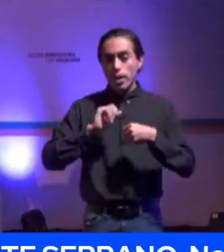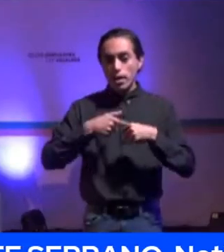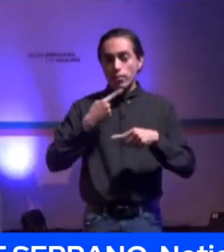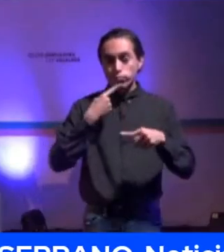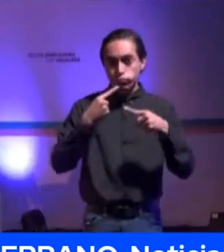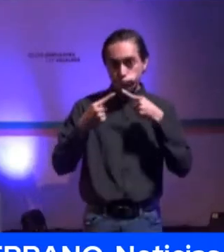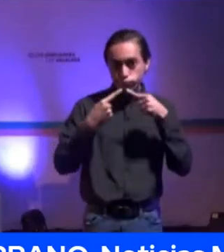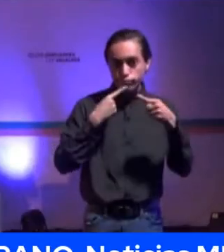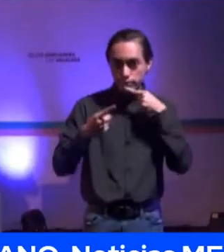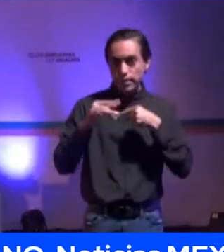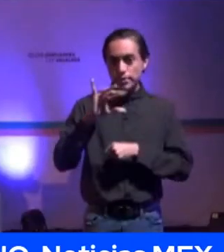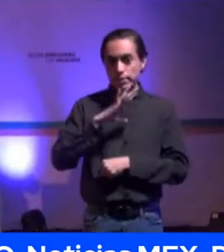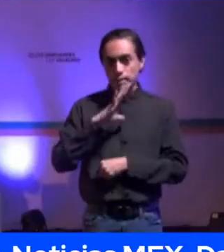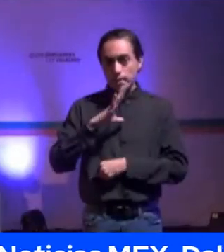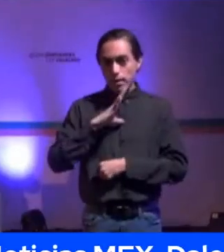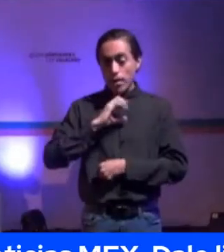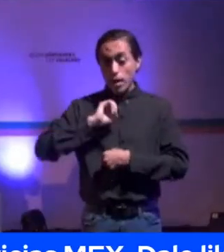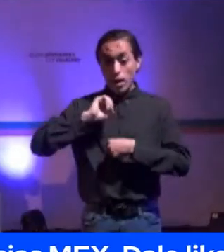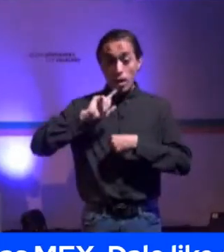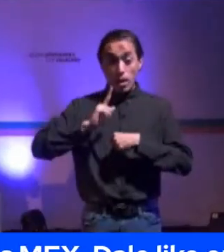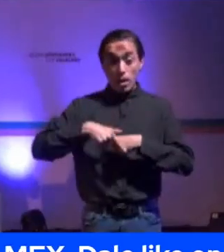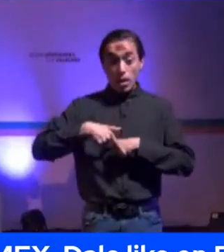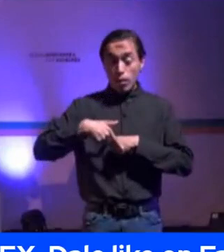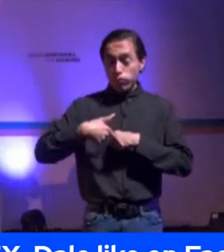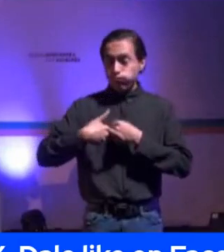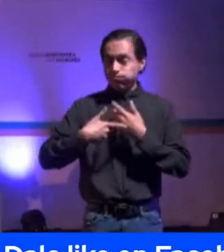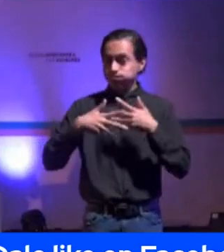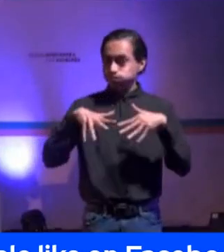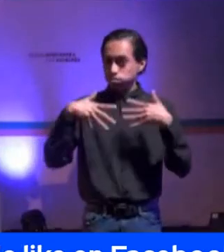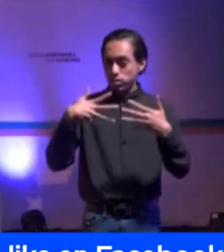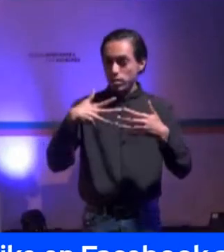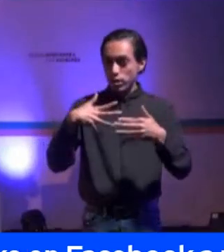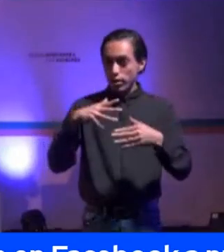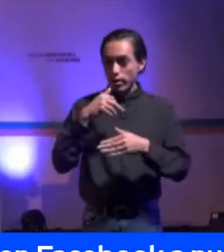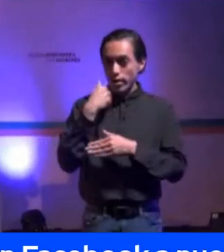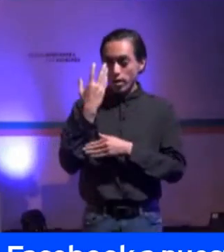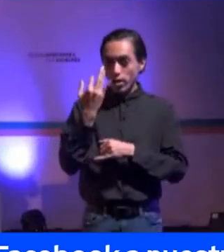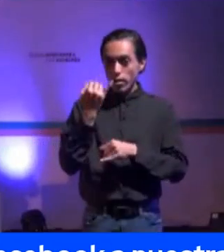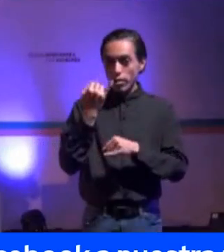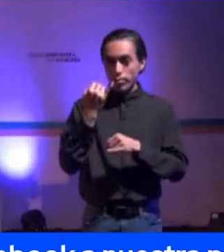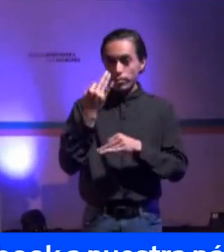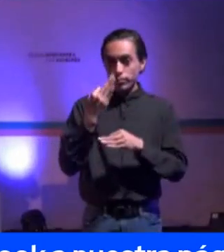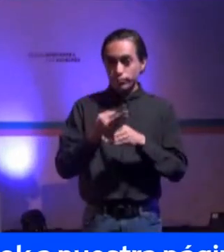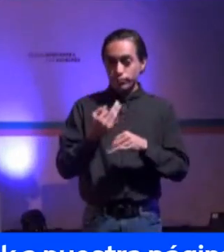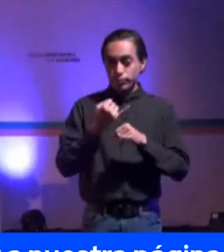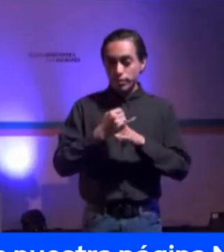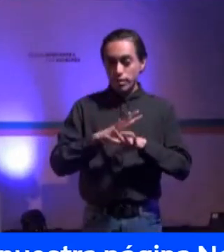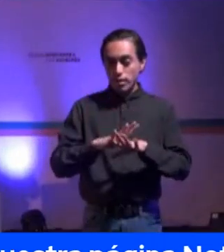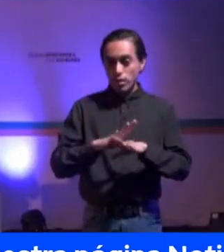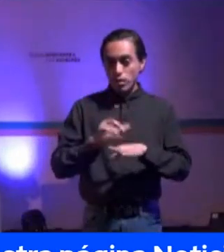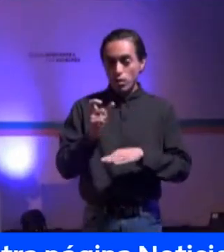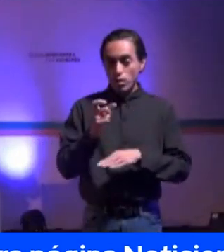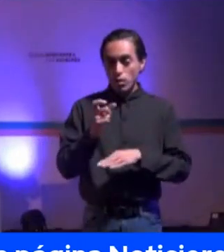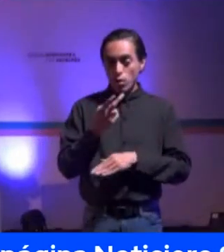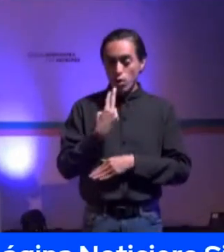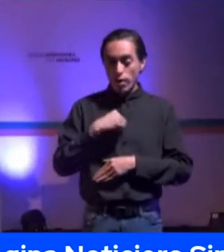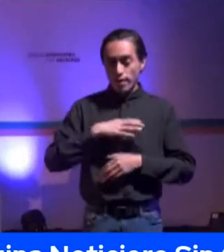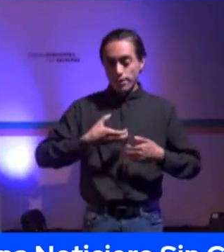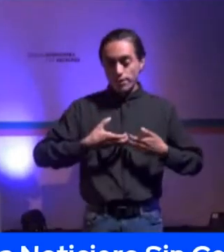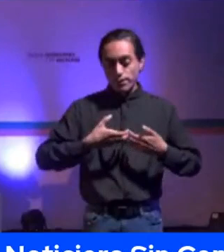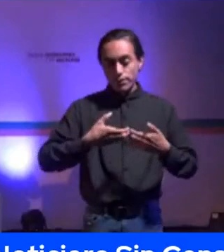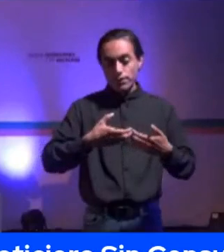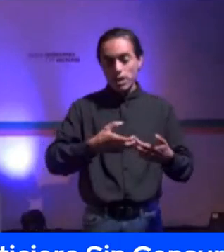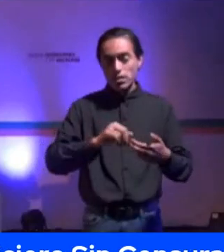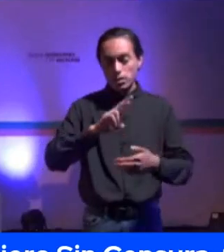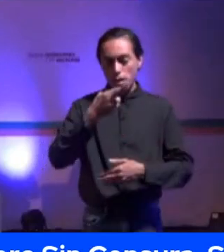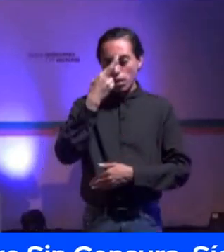críticas, y hay críticas fuertes. Y yo les quiero dar un dato, por ejemplo, cuando nosotros estamos en la calle, venimos saliendo de la